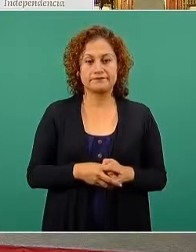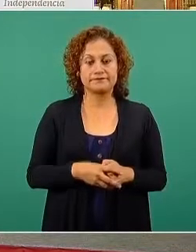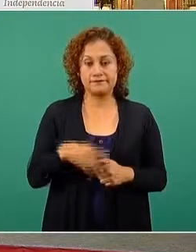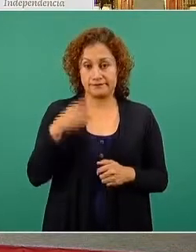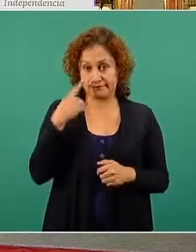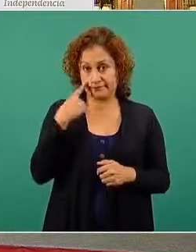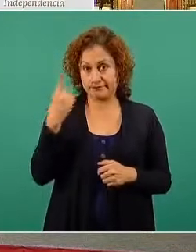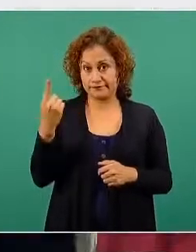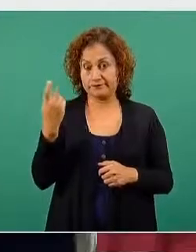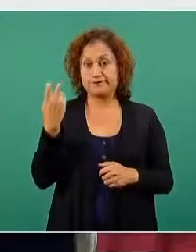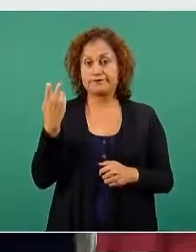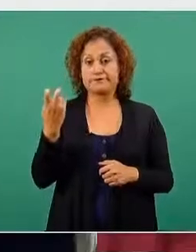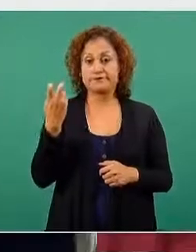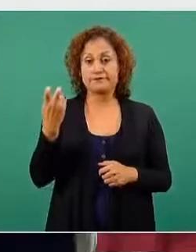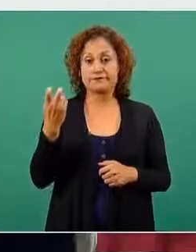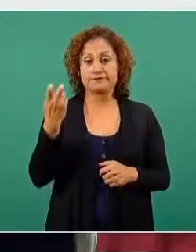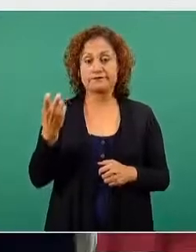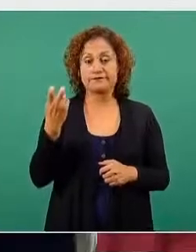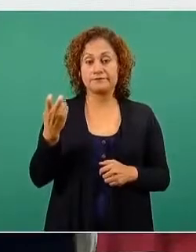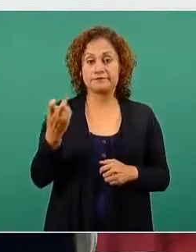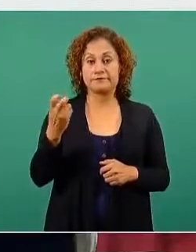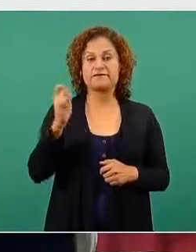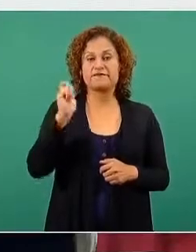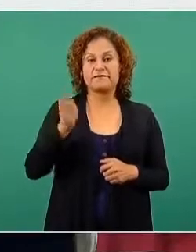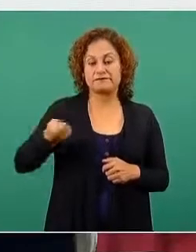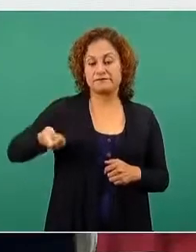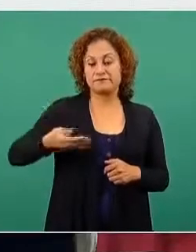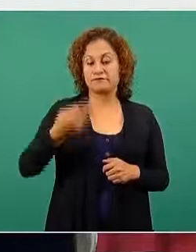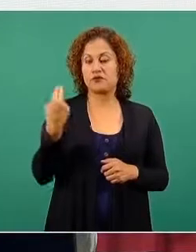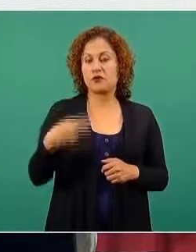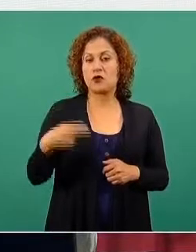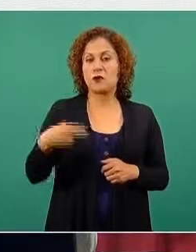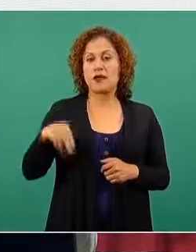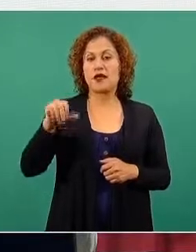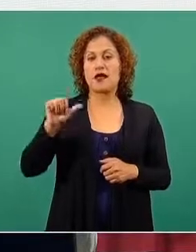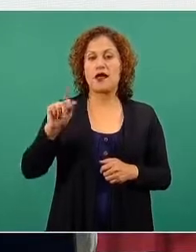curva aplanada en Veracruz